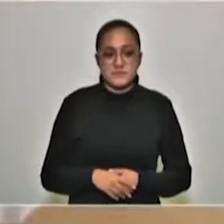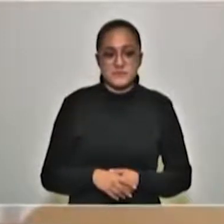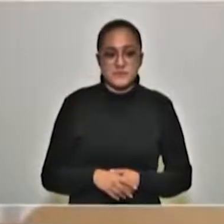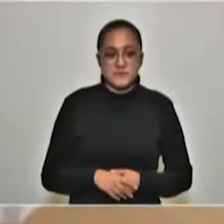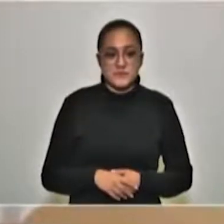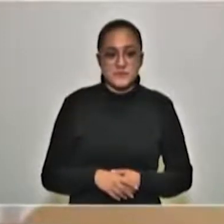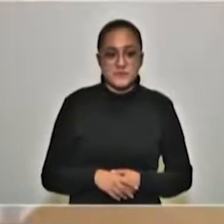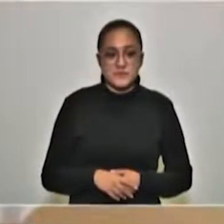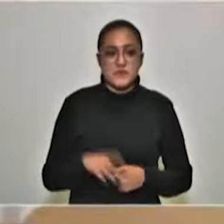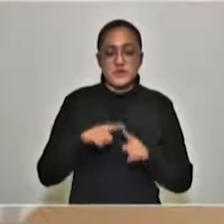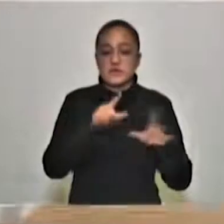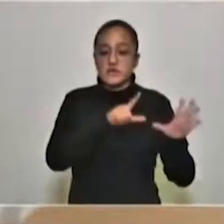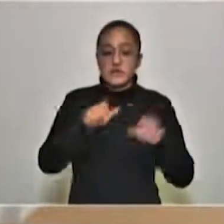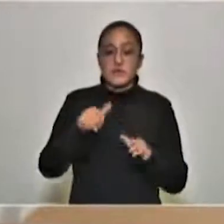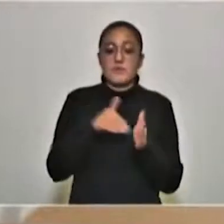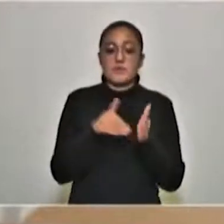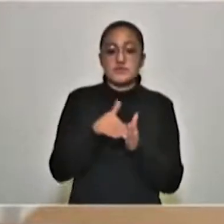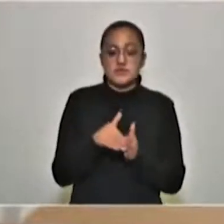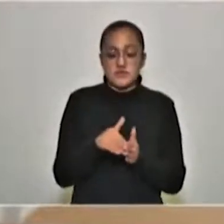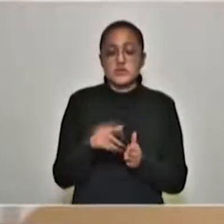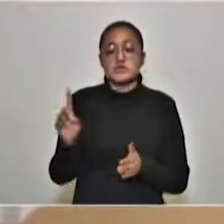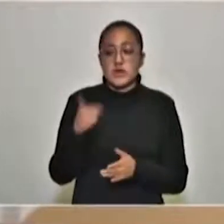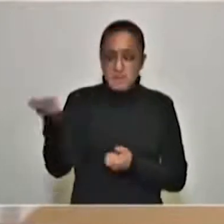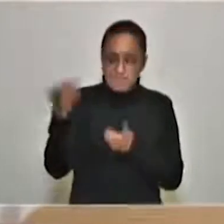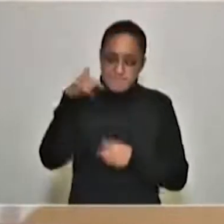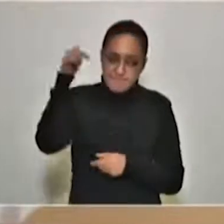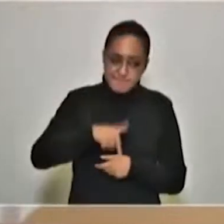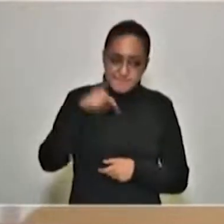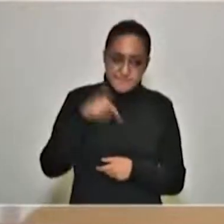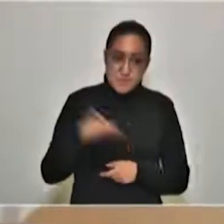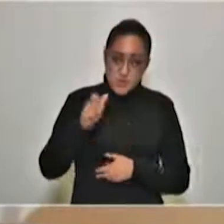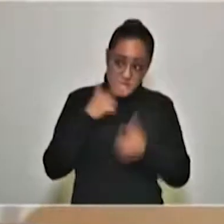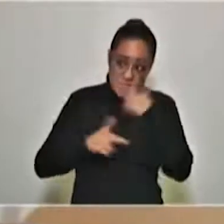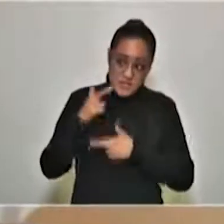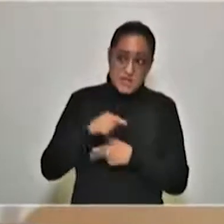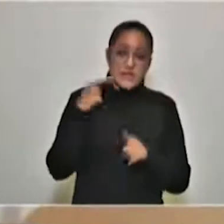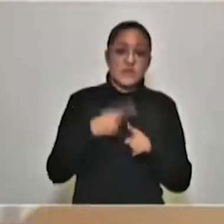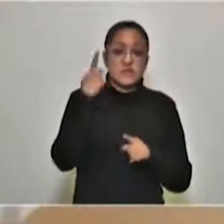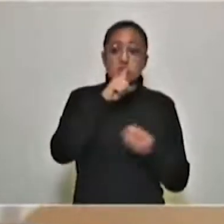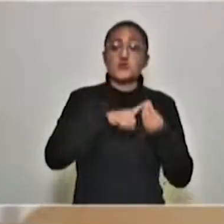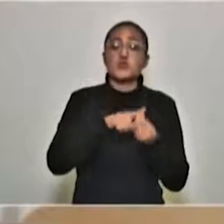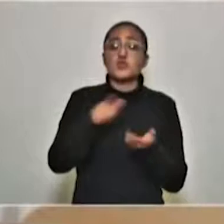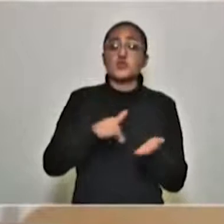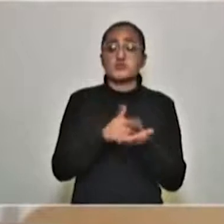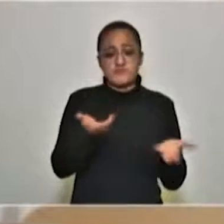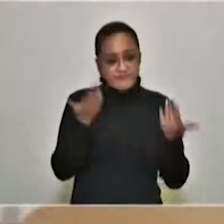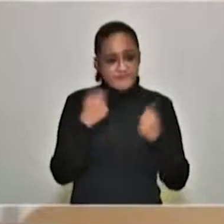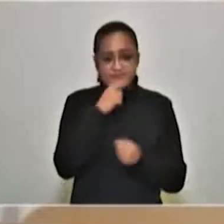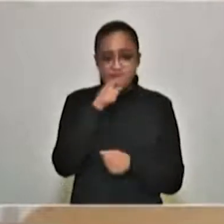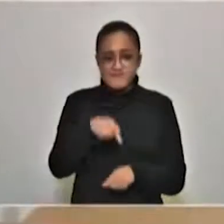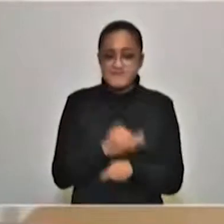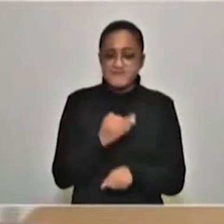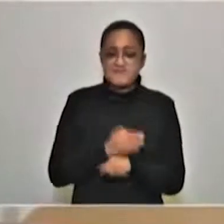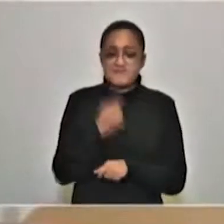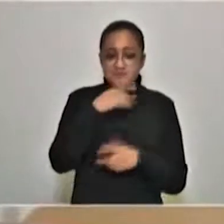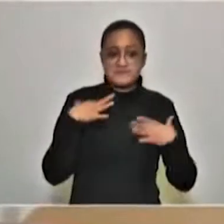los 750 millones de dólares hasta que no regresen los bienes para